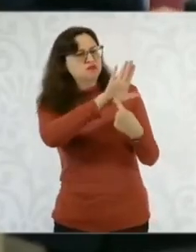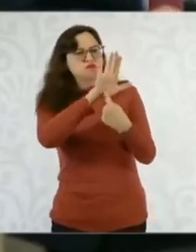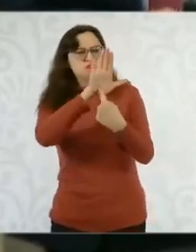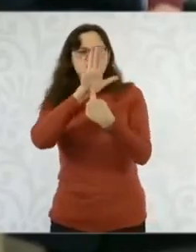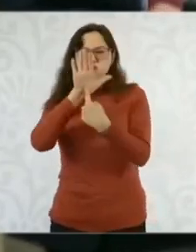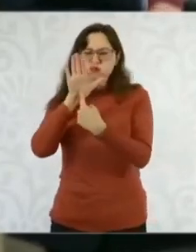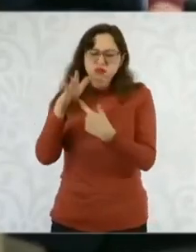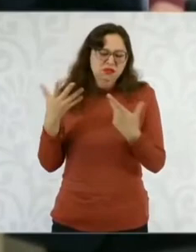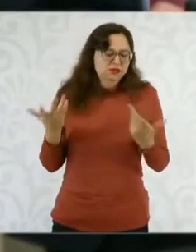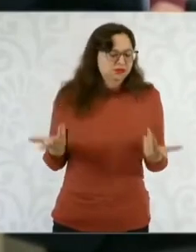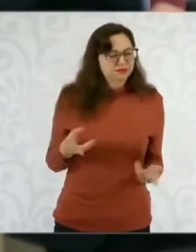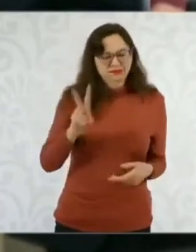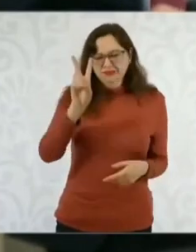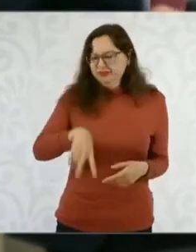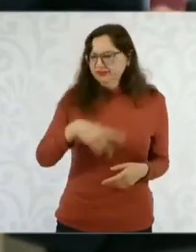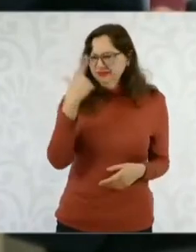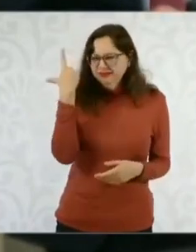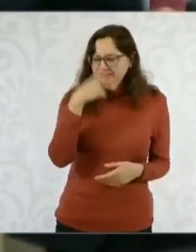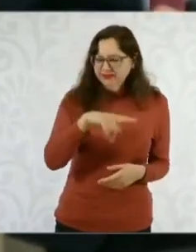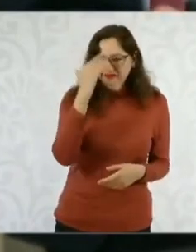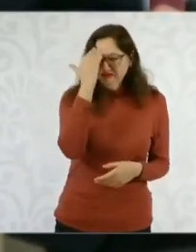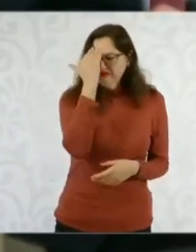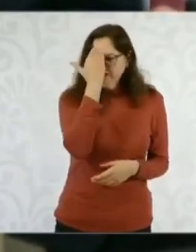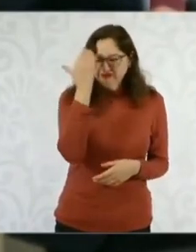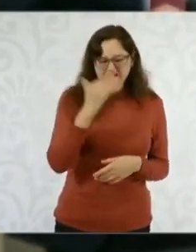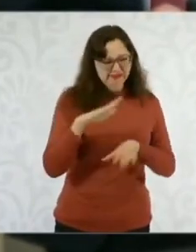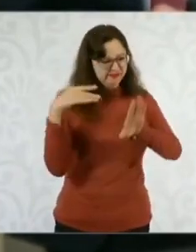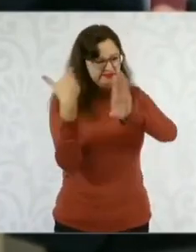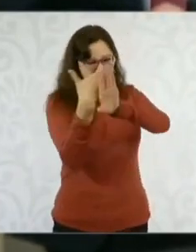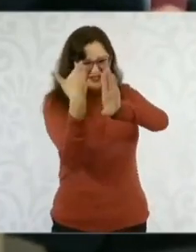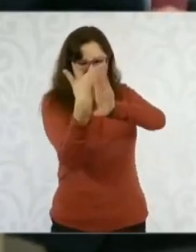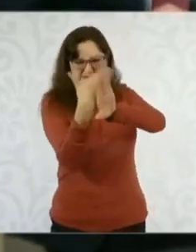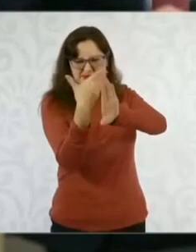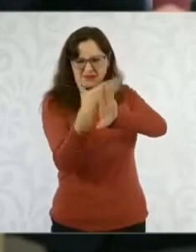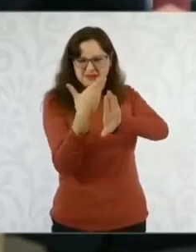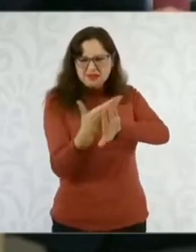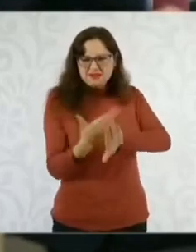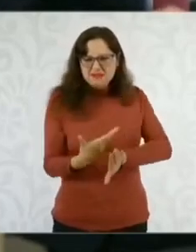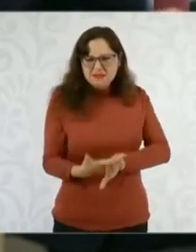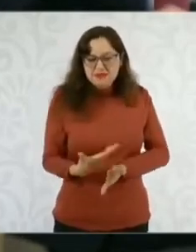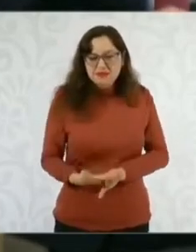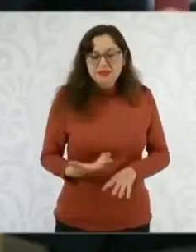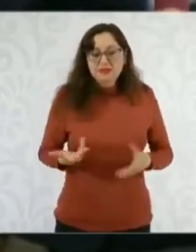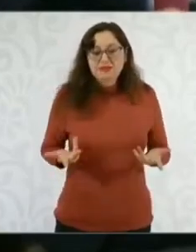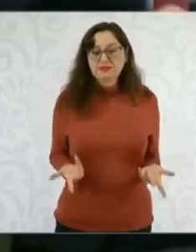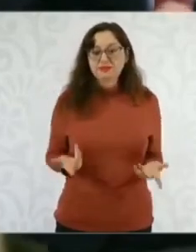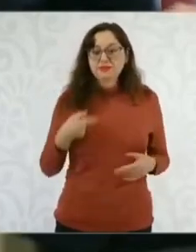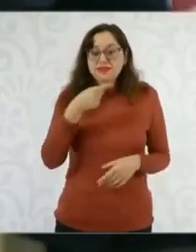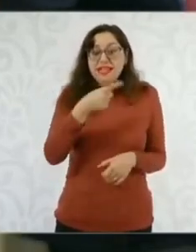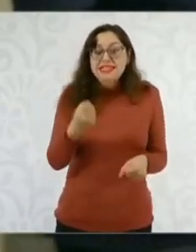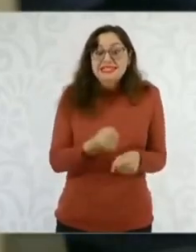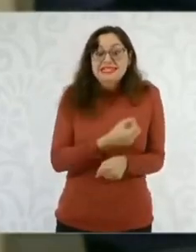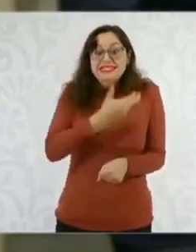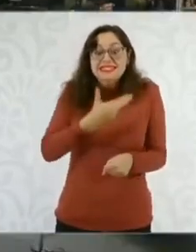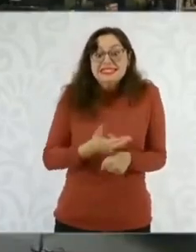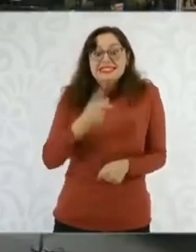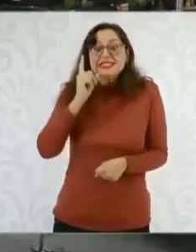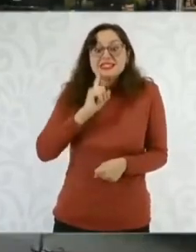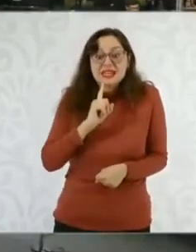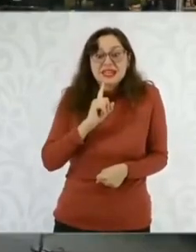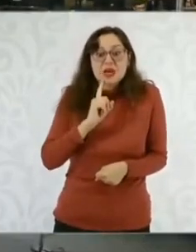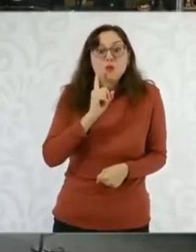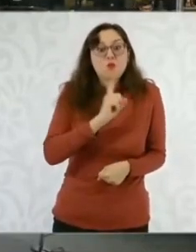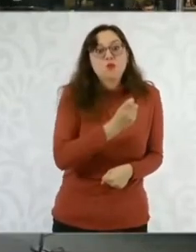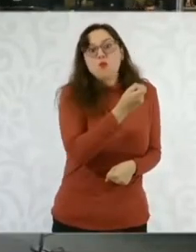pues indescriptibles, ¿para qué? Contra ella. Y yo me preguntaba, y es la secretaria de la Mujer, es la